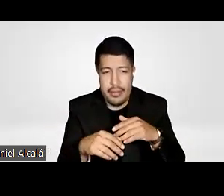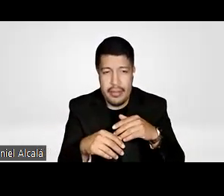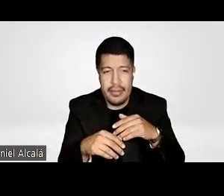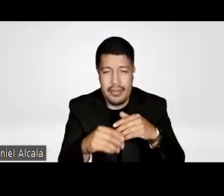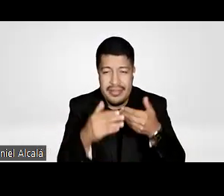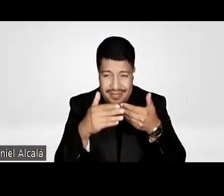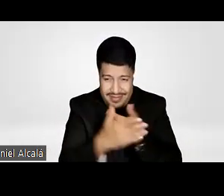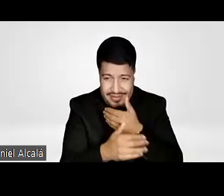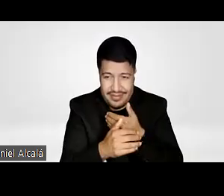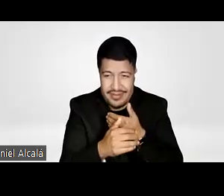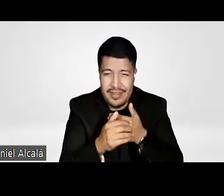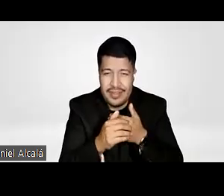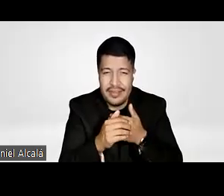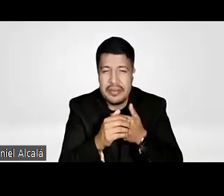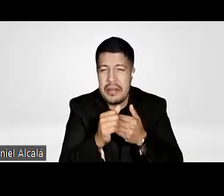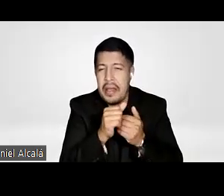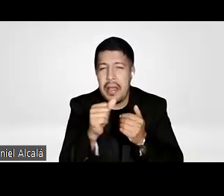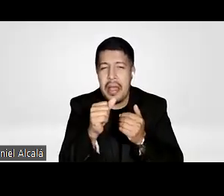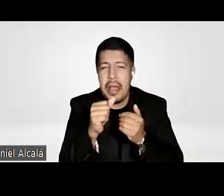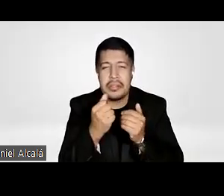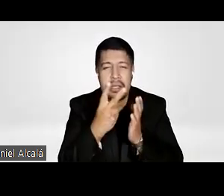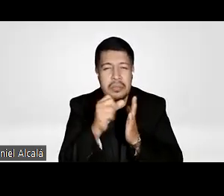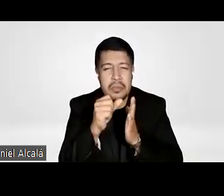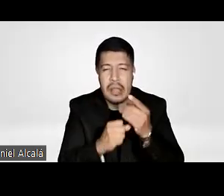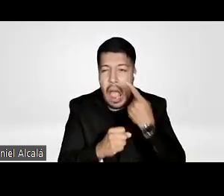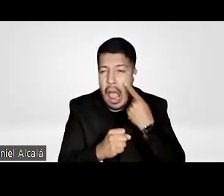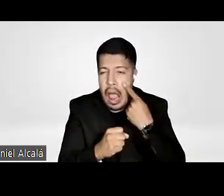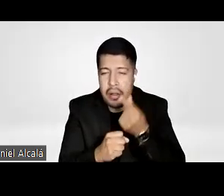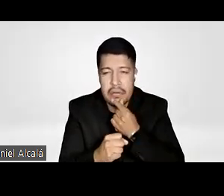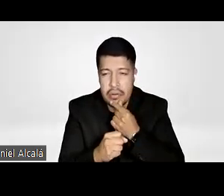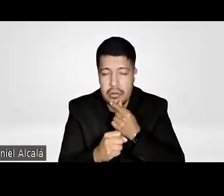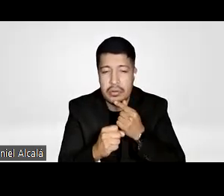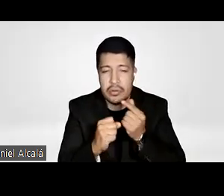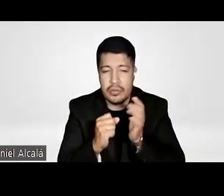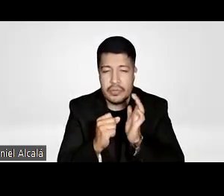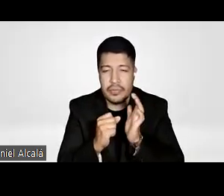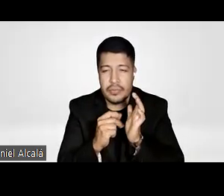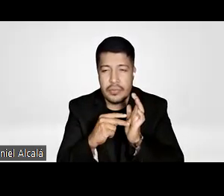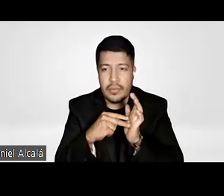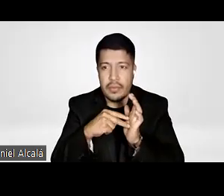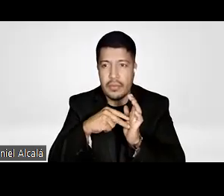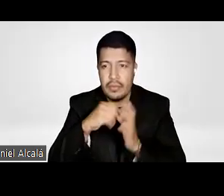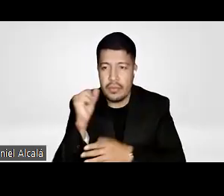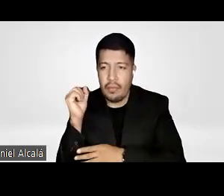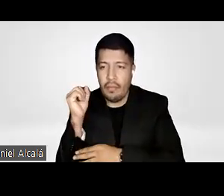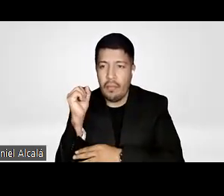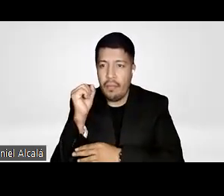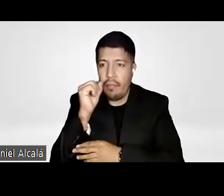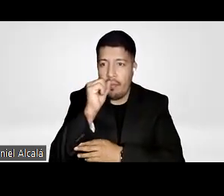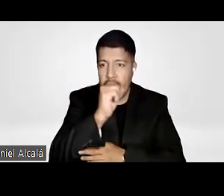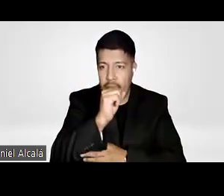3 meses. El niño se debe de enderezar y dar unos 7 pasos. ¿Qué nos debemos de fijar? Que los pasos